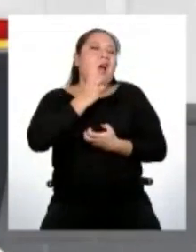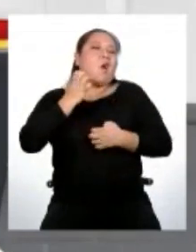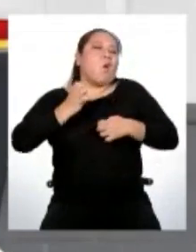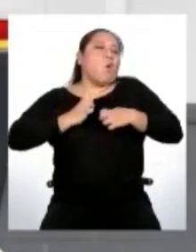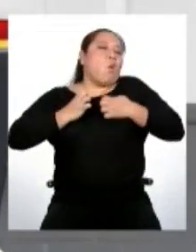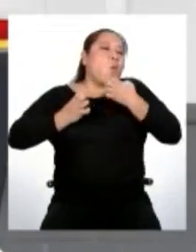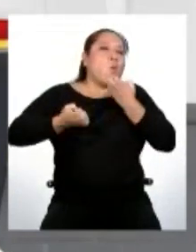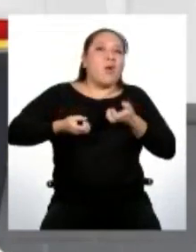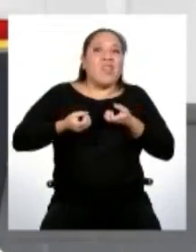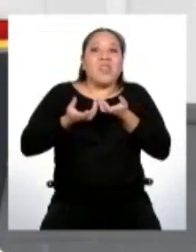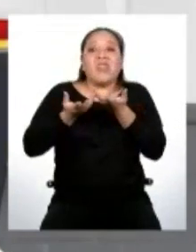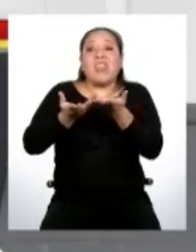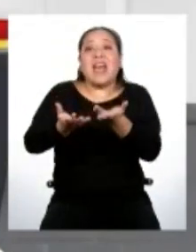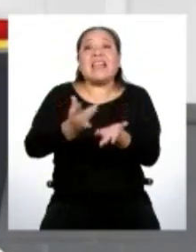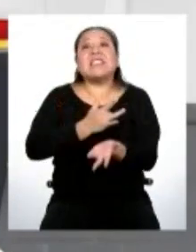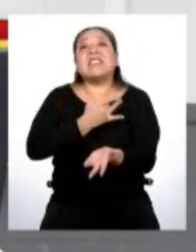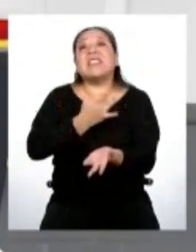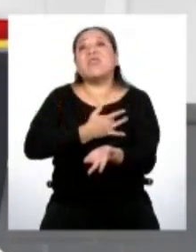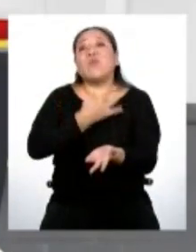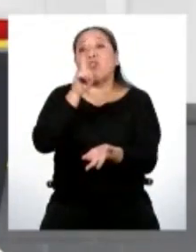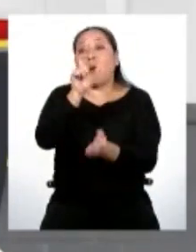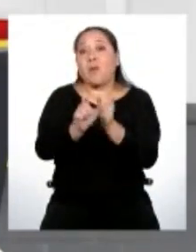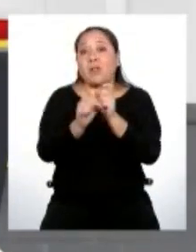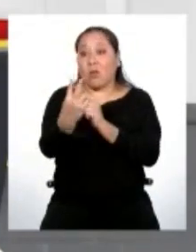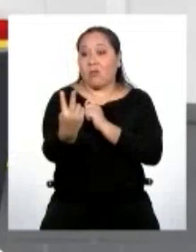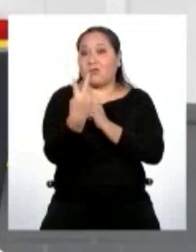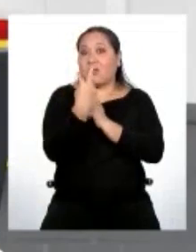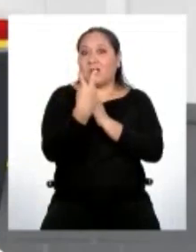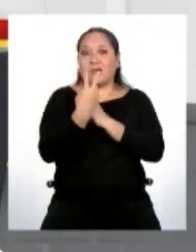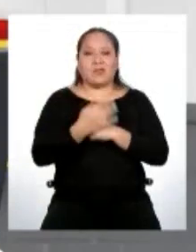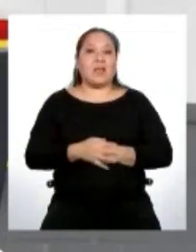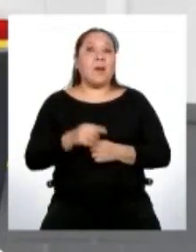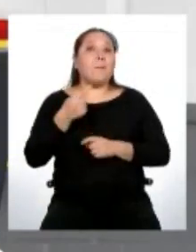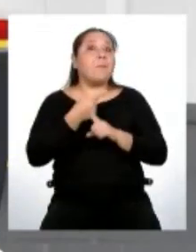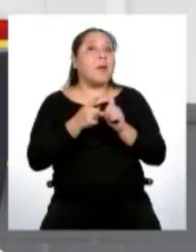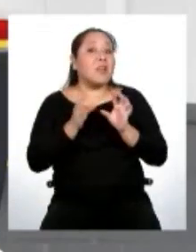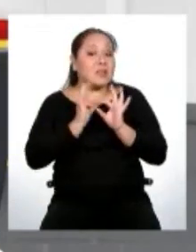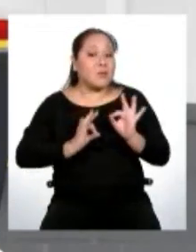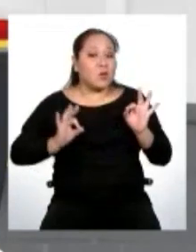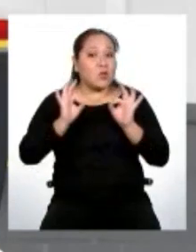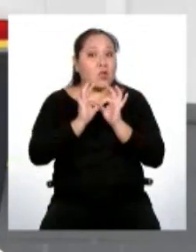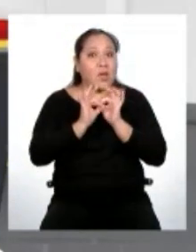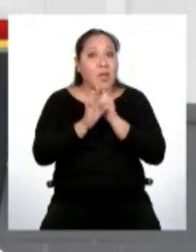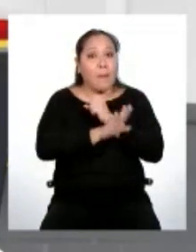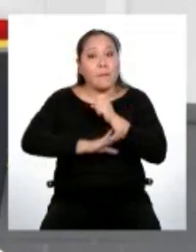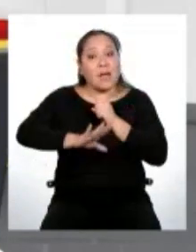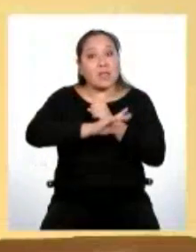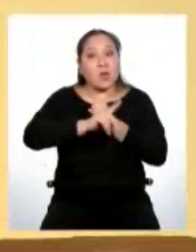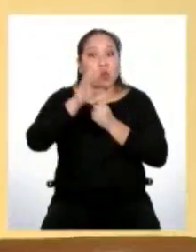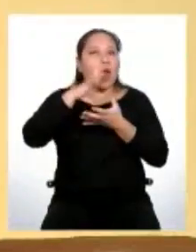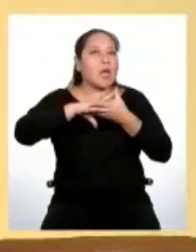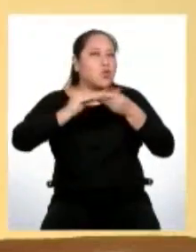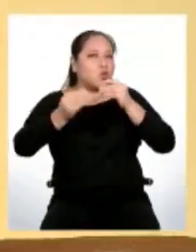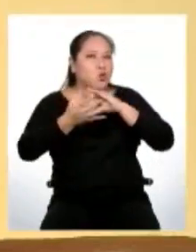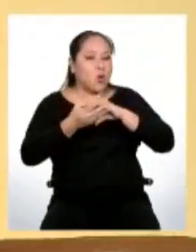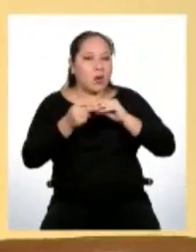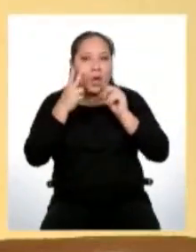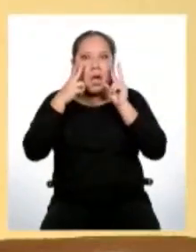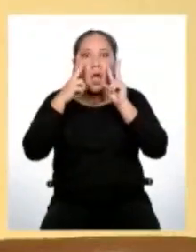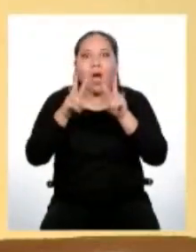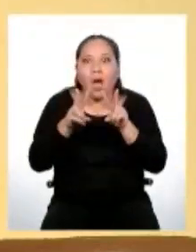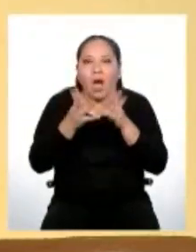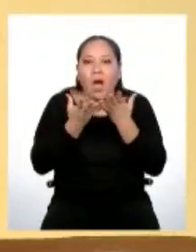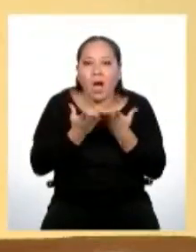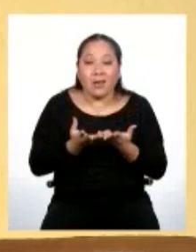transmitir sentimientos a un espectador siempre y cuando se base en una historia que nos atrape. Por supuesto,